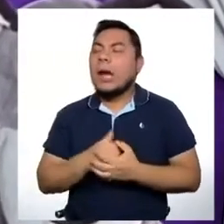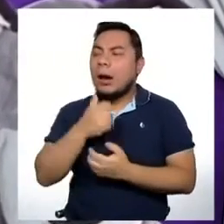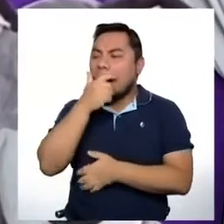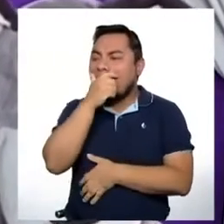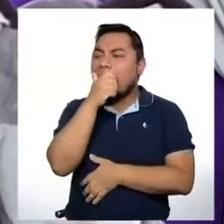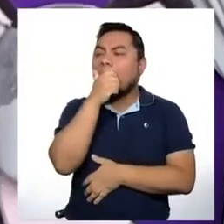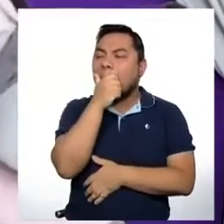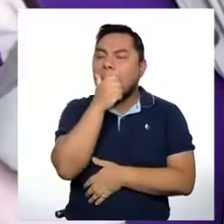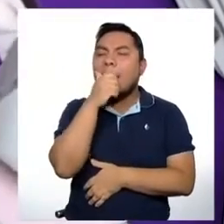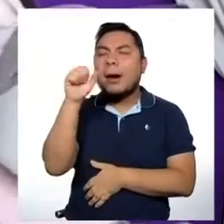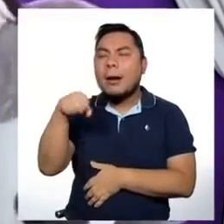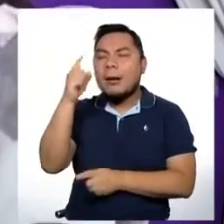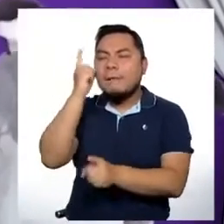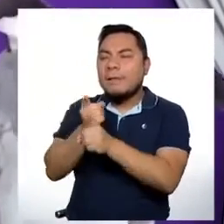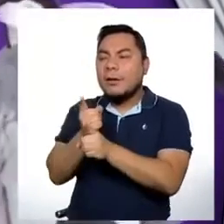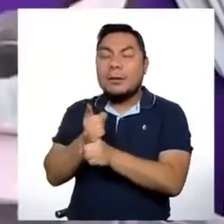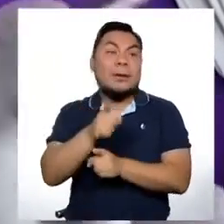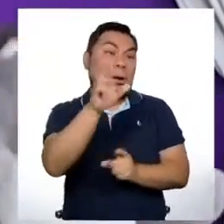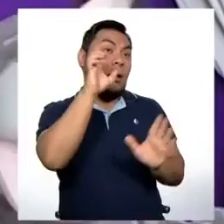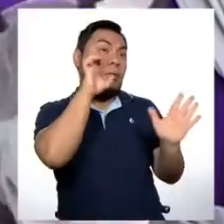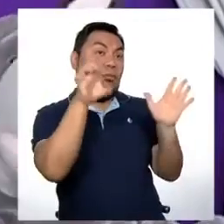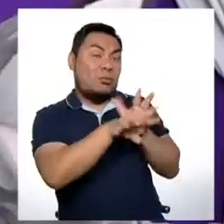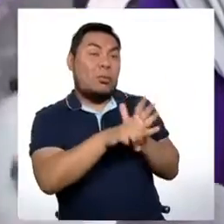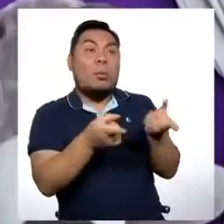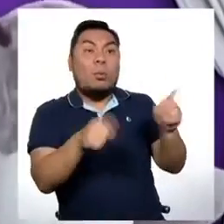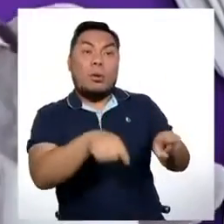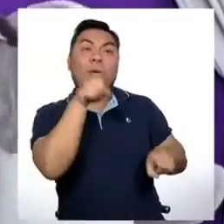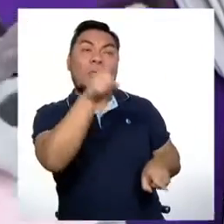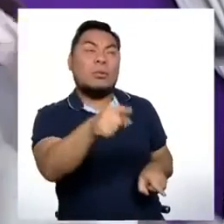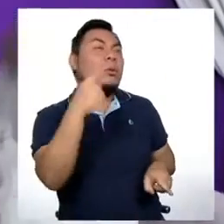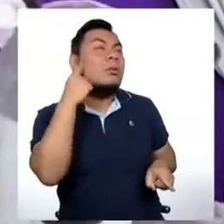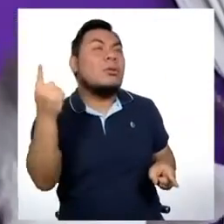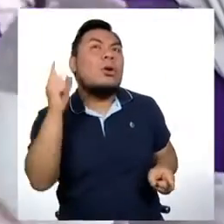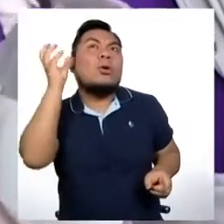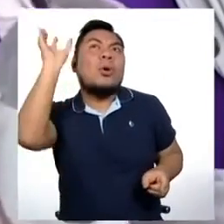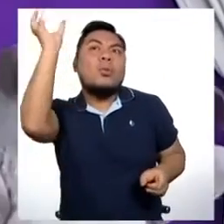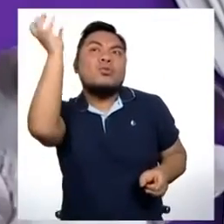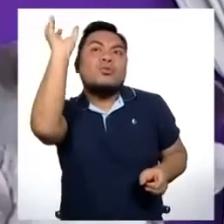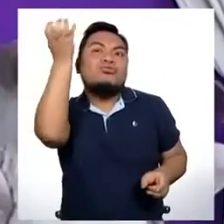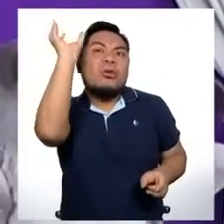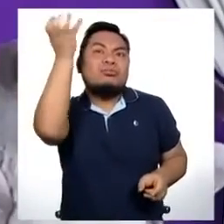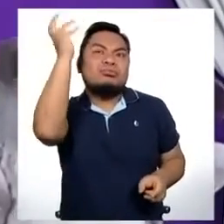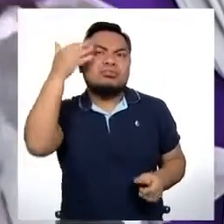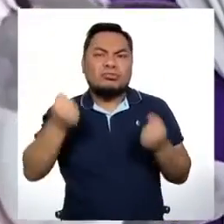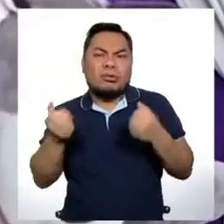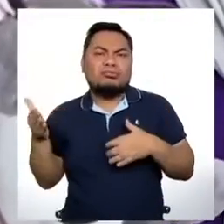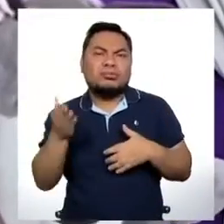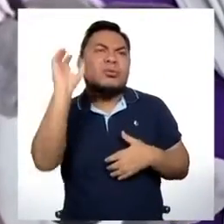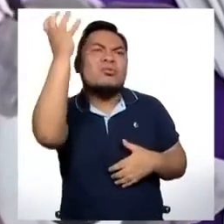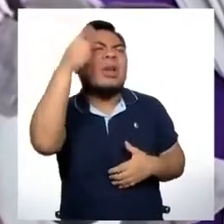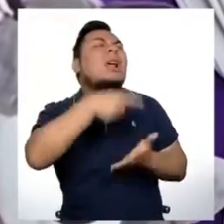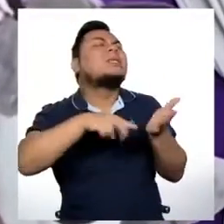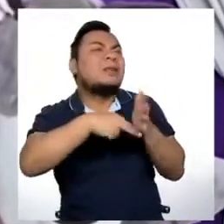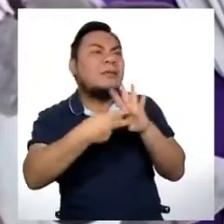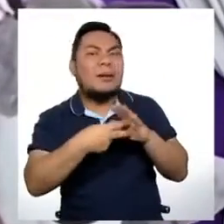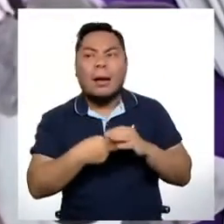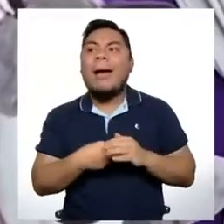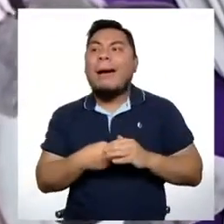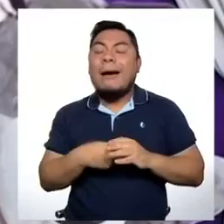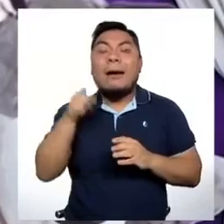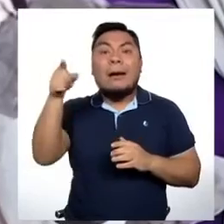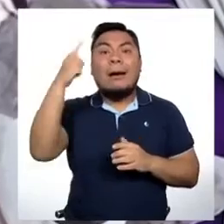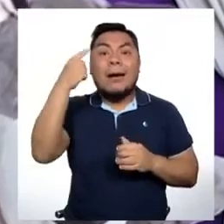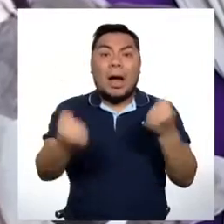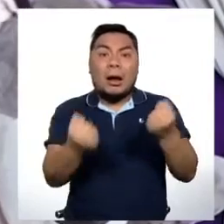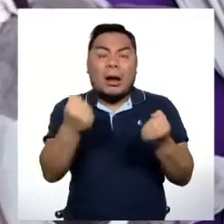Sí, es verdad. Por ejemplo, cuando escuchas una ambulancia, ¿qué significa? Ah, que hay una emergencia y que los carros deben